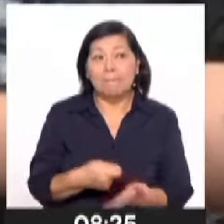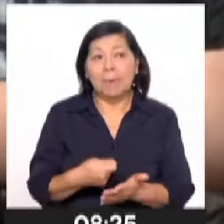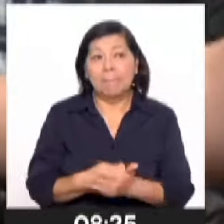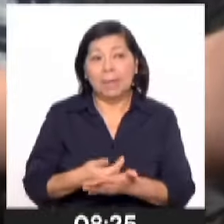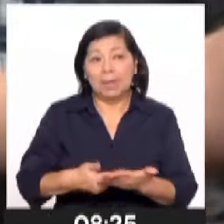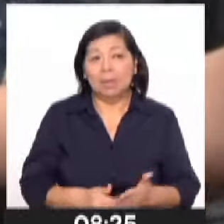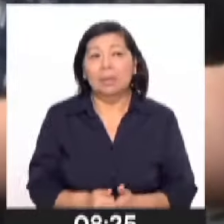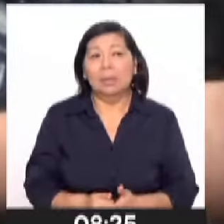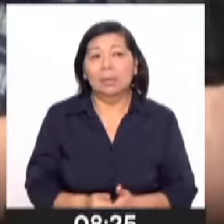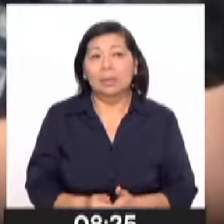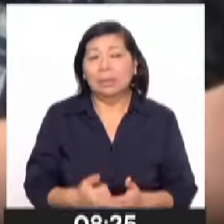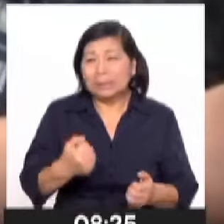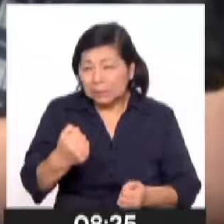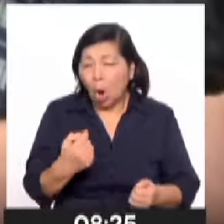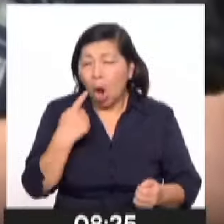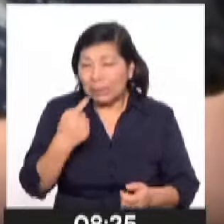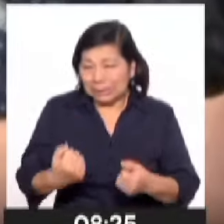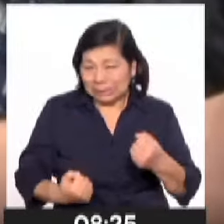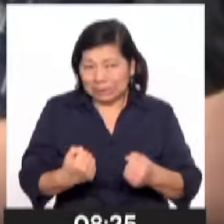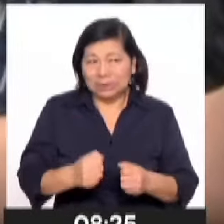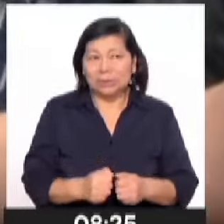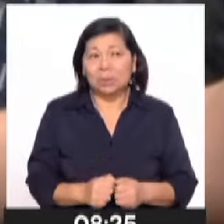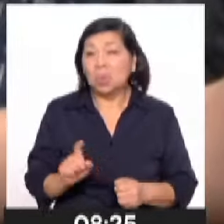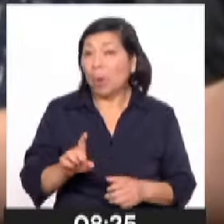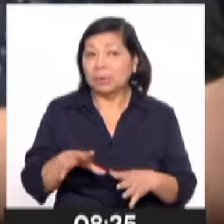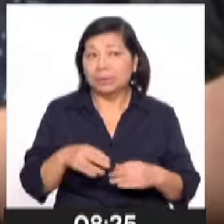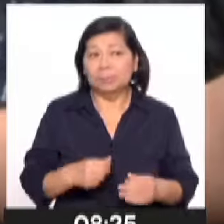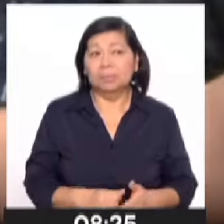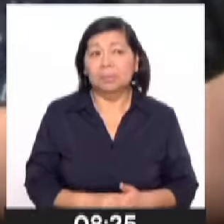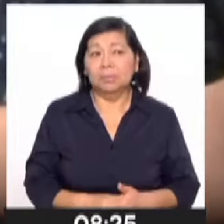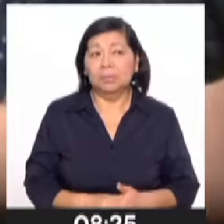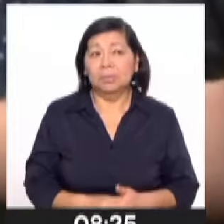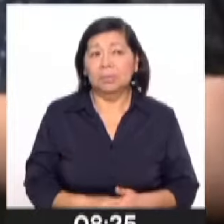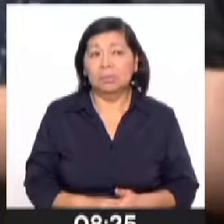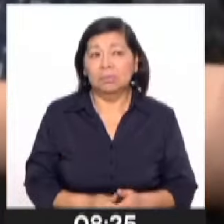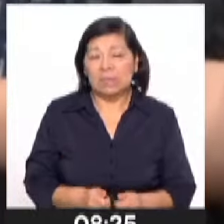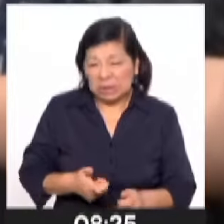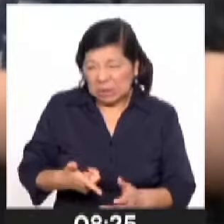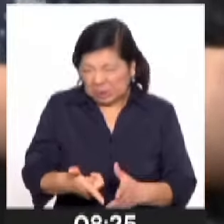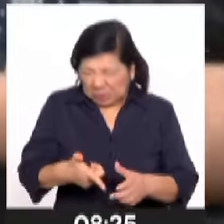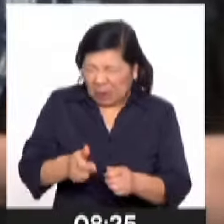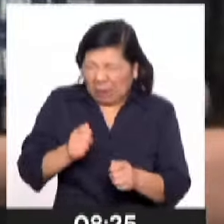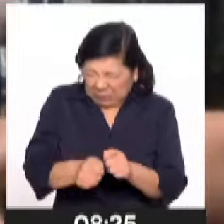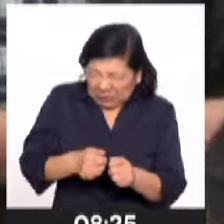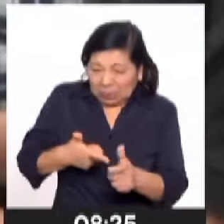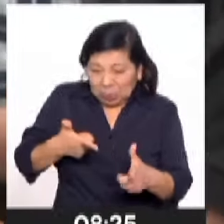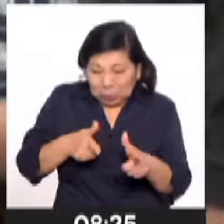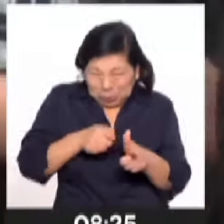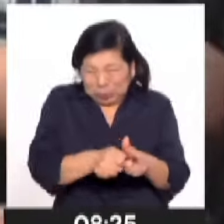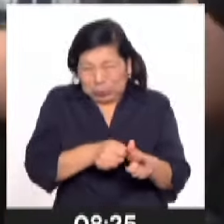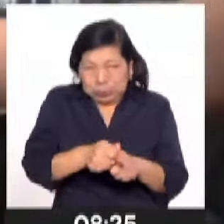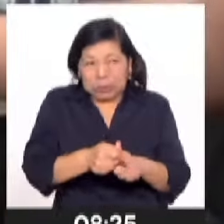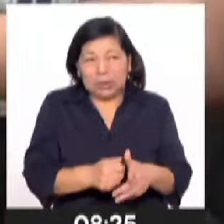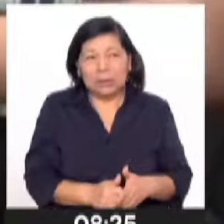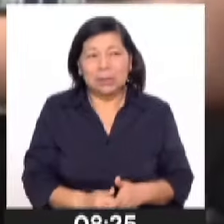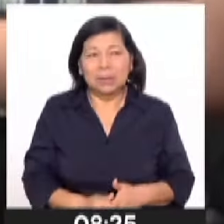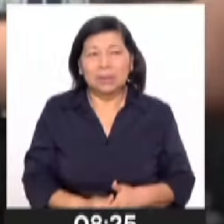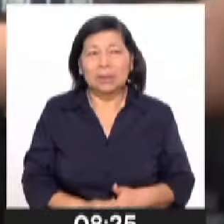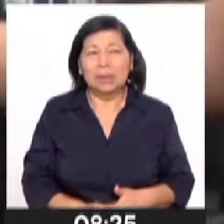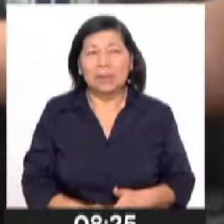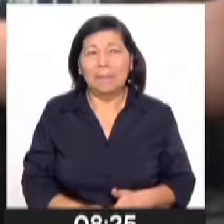porque él seguía arrancando el carro. Al no aceptar, ellos empezaron a jalar el gatillo de la pistola. Y ¿a rastrearlo delante de ustedes? No, sí,